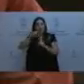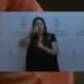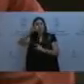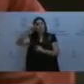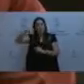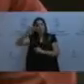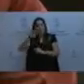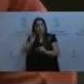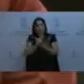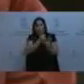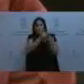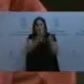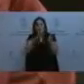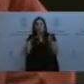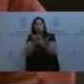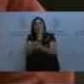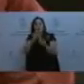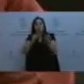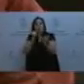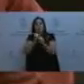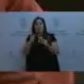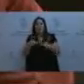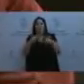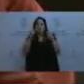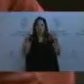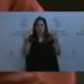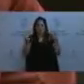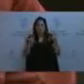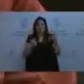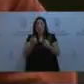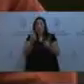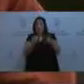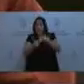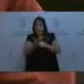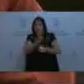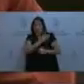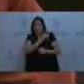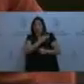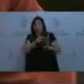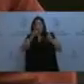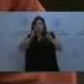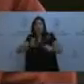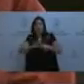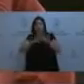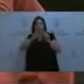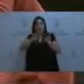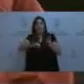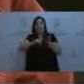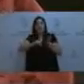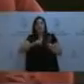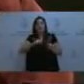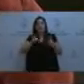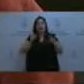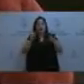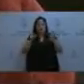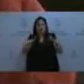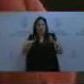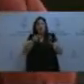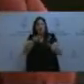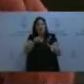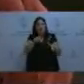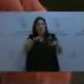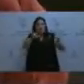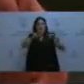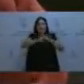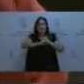trabajadores públicos. Nos preguntaron en algunos momentos sobre la residencia de Lugones. La residencia de Lugones tenemos cedido el